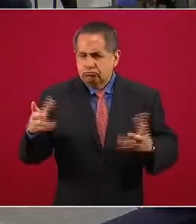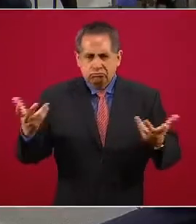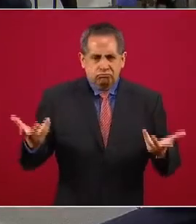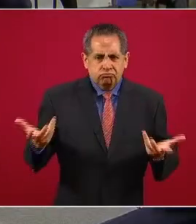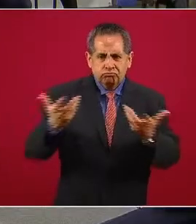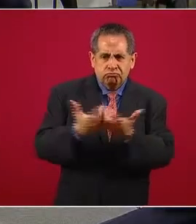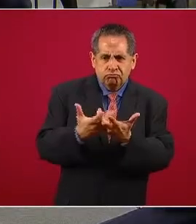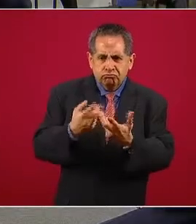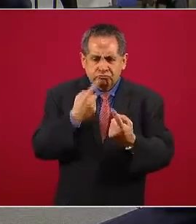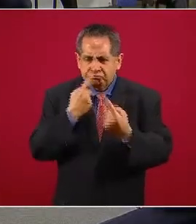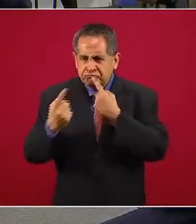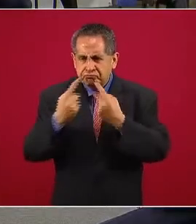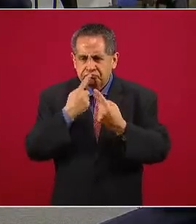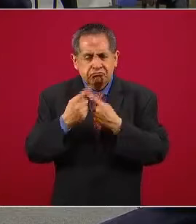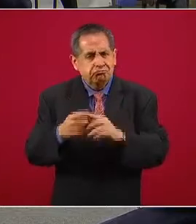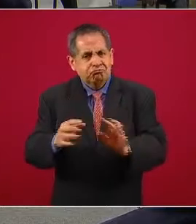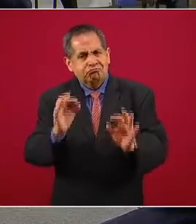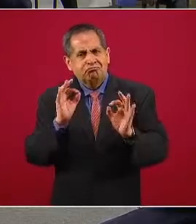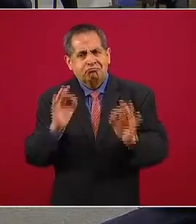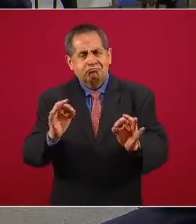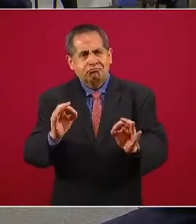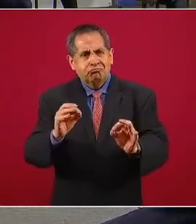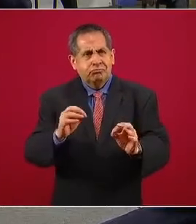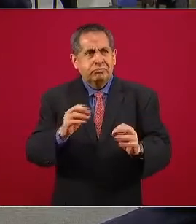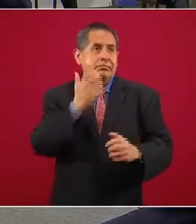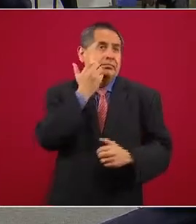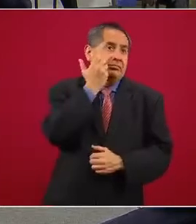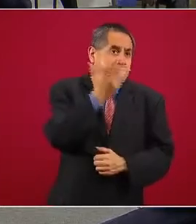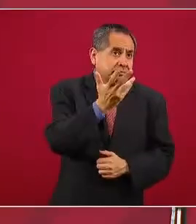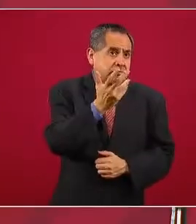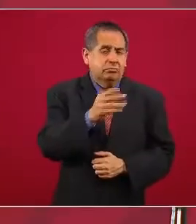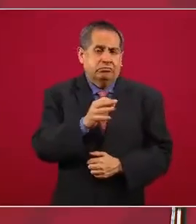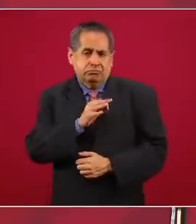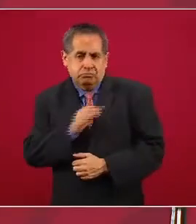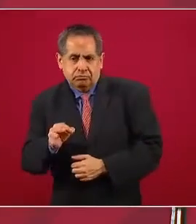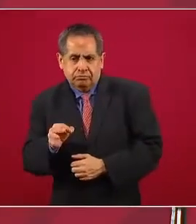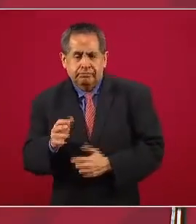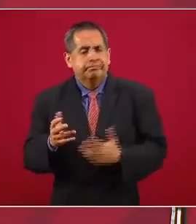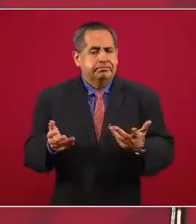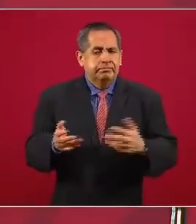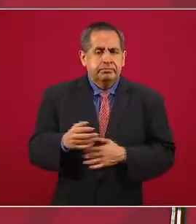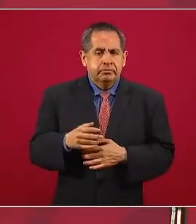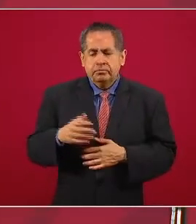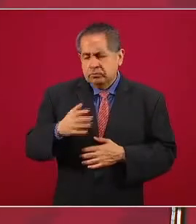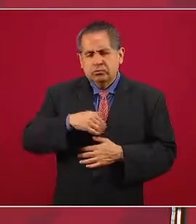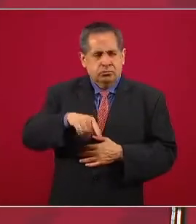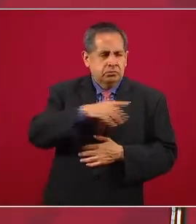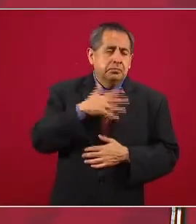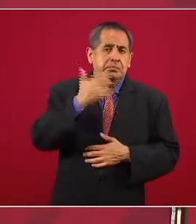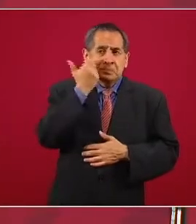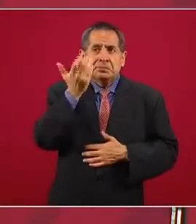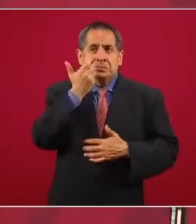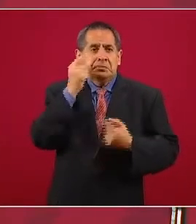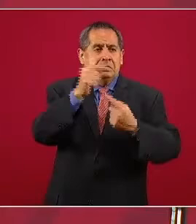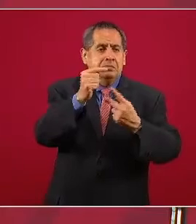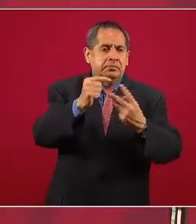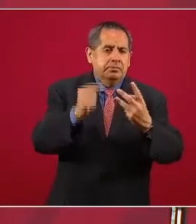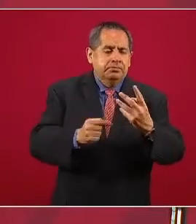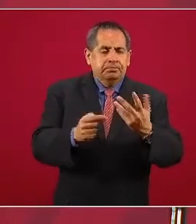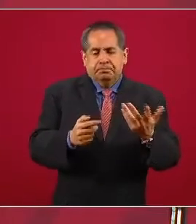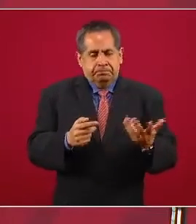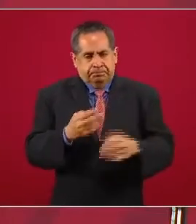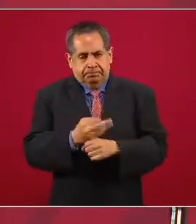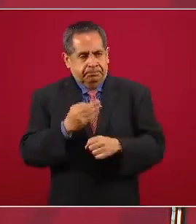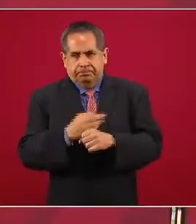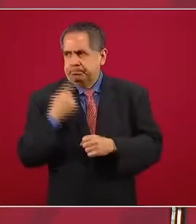ese equilibrio difícil entre lo deseable y lo posible. Algunos queríamos más, pero no se